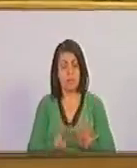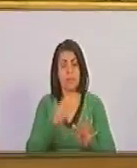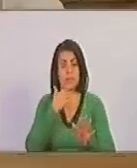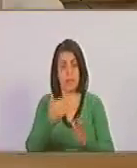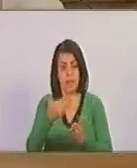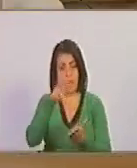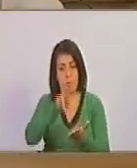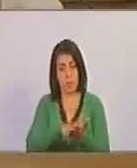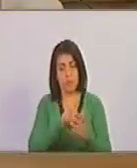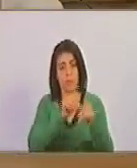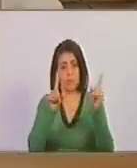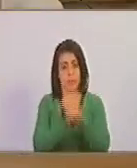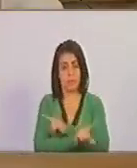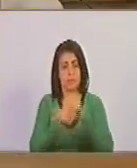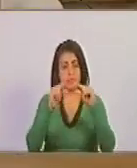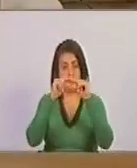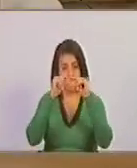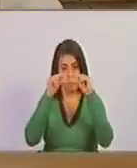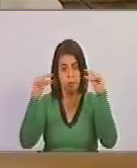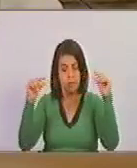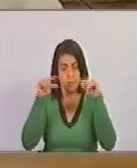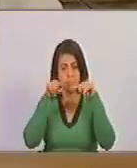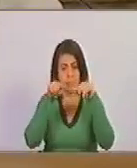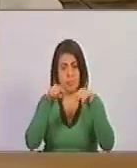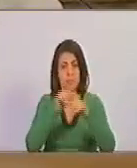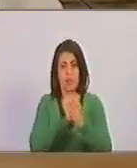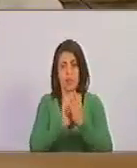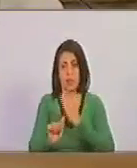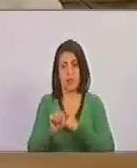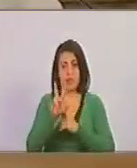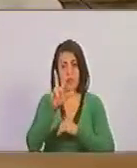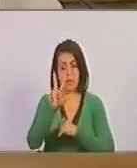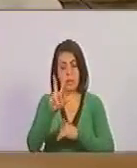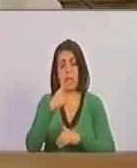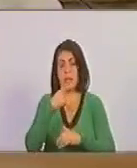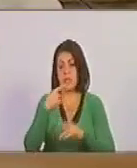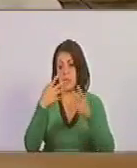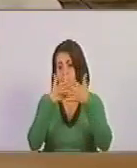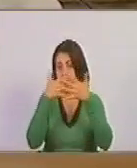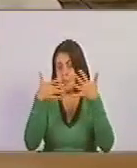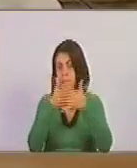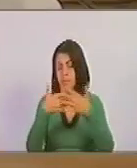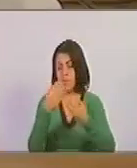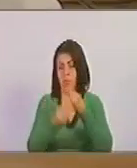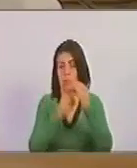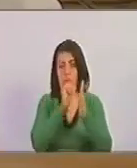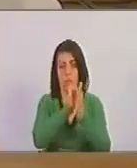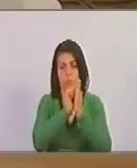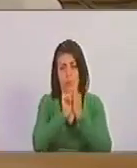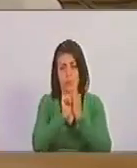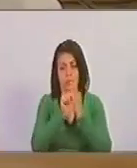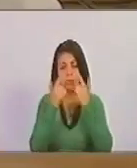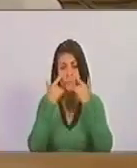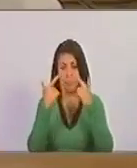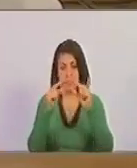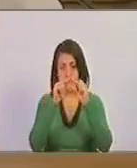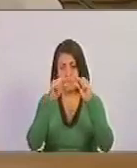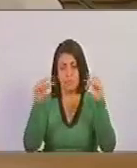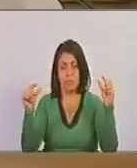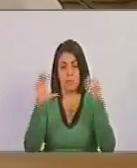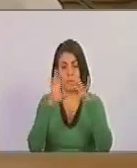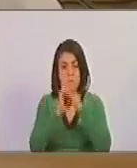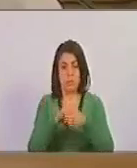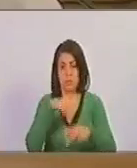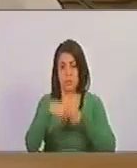Se propone aprobar con modificación la denominación del epígrafe del artículo 3, el cual queda redactado en los siguientes términos. Epígrafe.